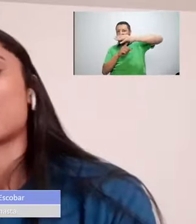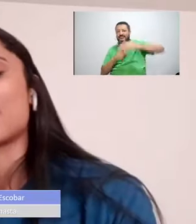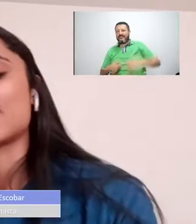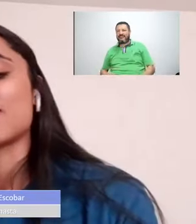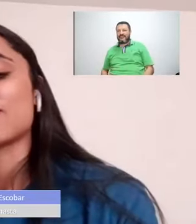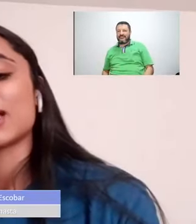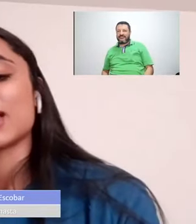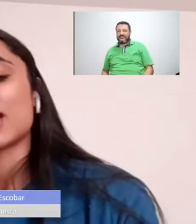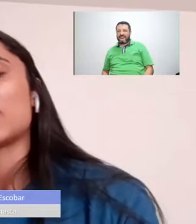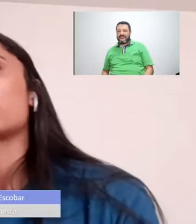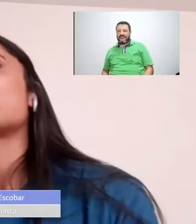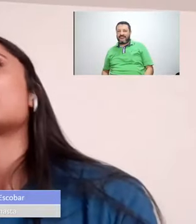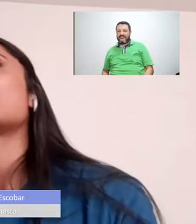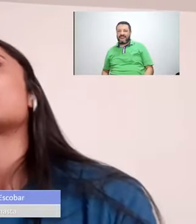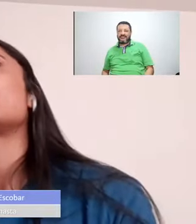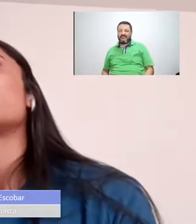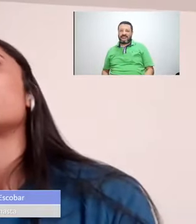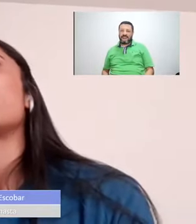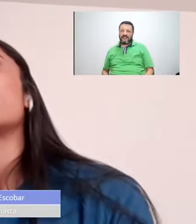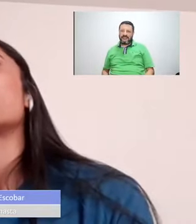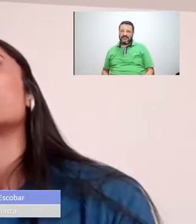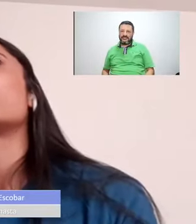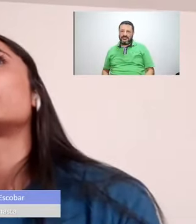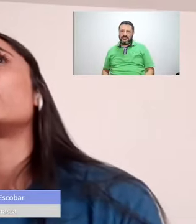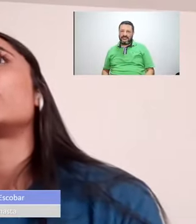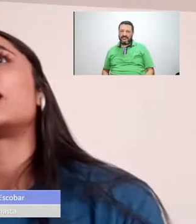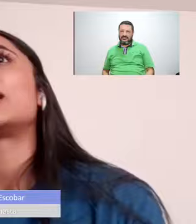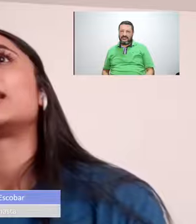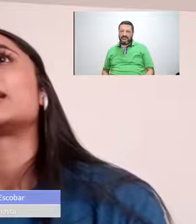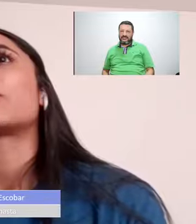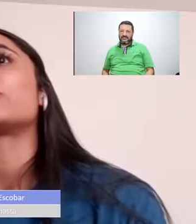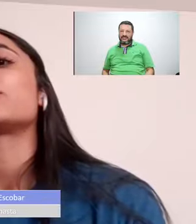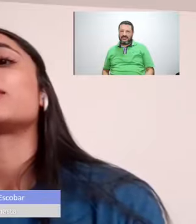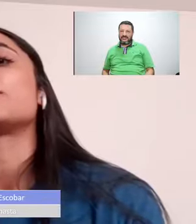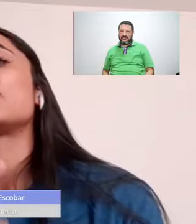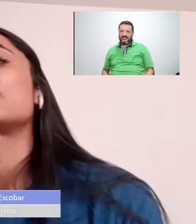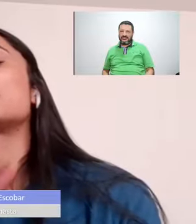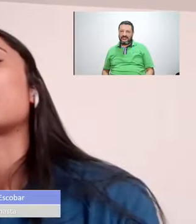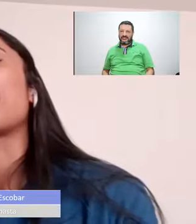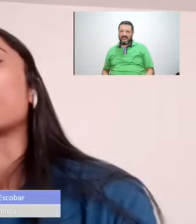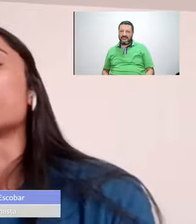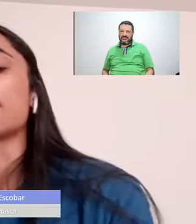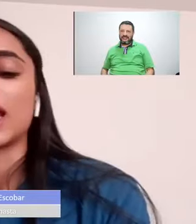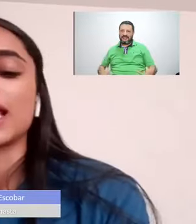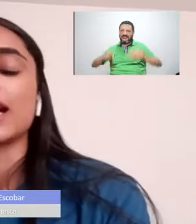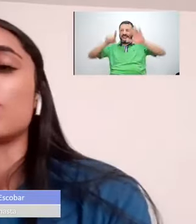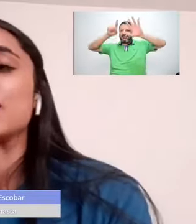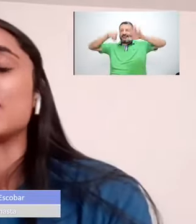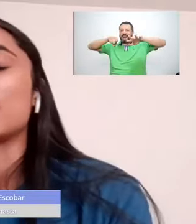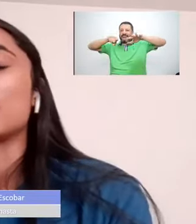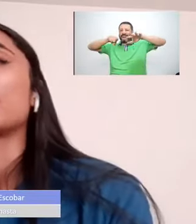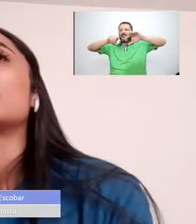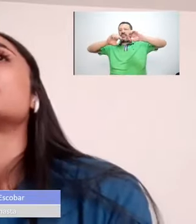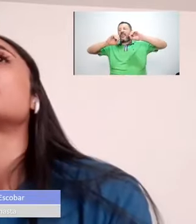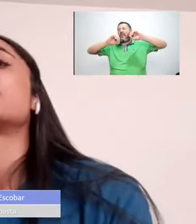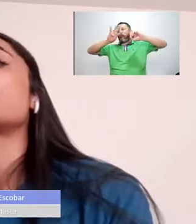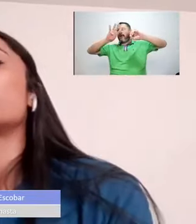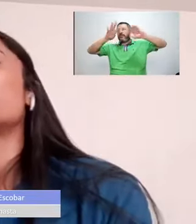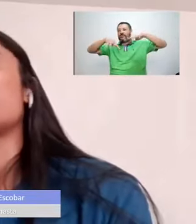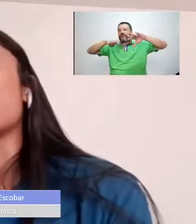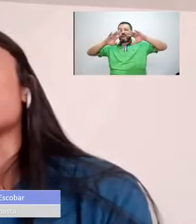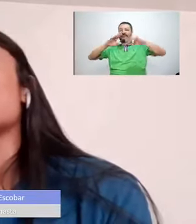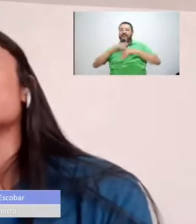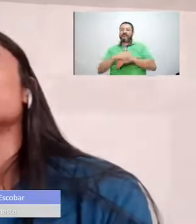podían dejar así. Entonces esa cirugía dura entre 4 y 6 meses de incapacidad, ya